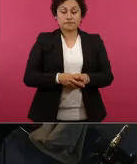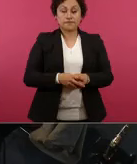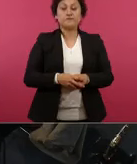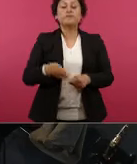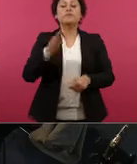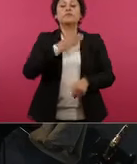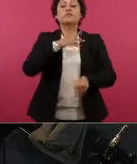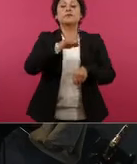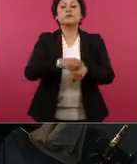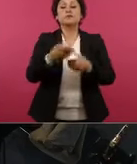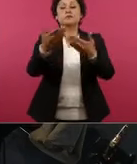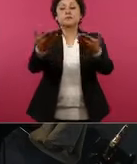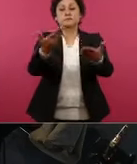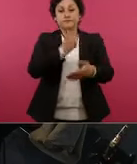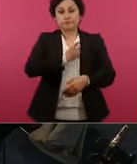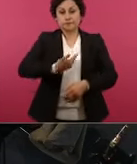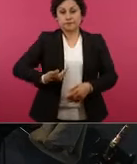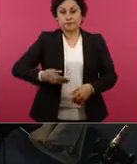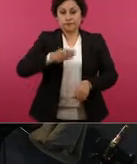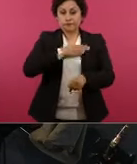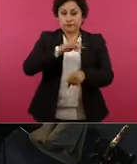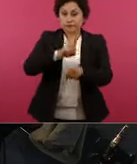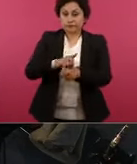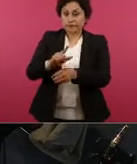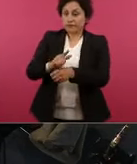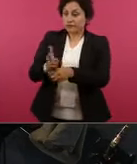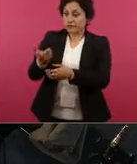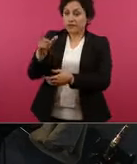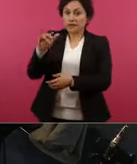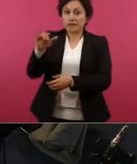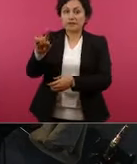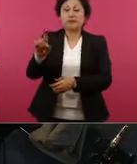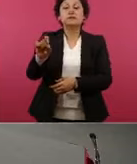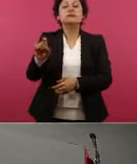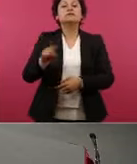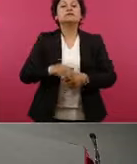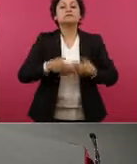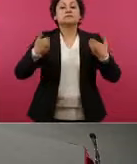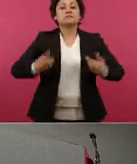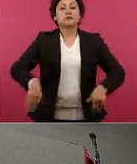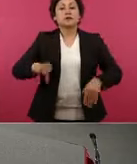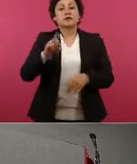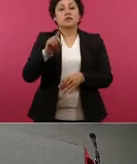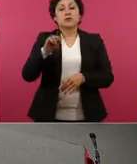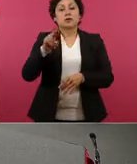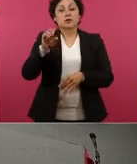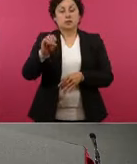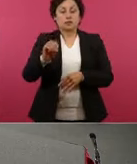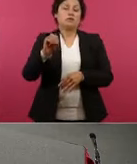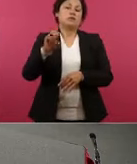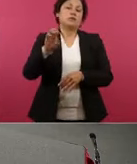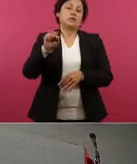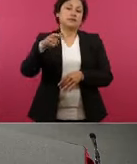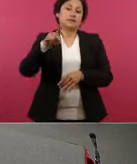Buenos días, señor presidente. Buenos días, Liz. Eduardo Esquivel Ancona, SDP Noticias.